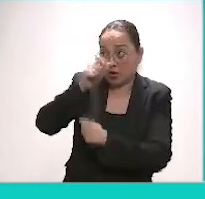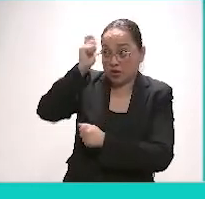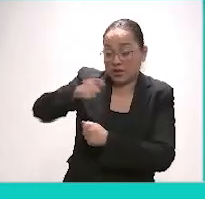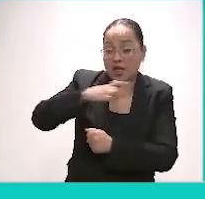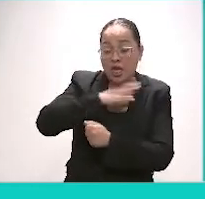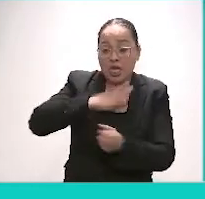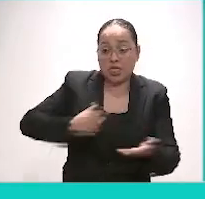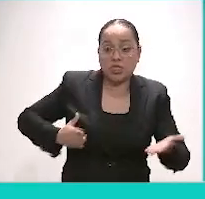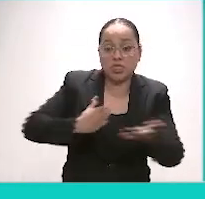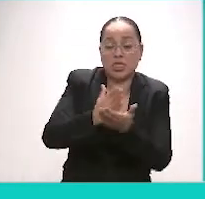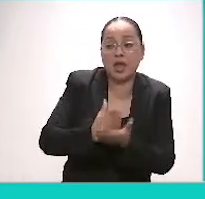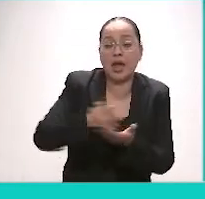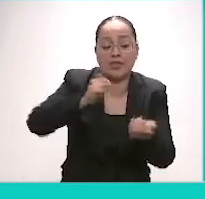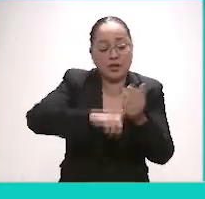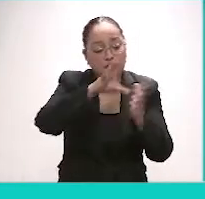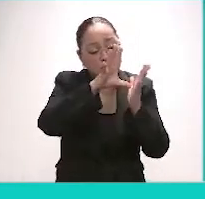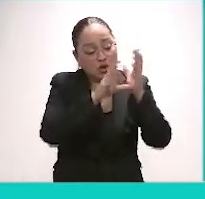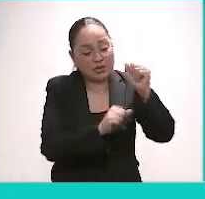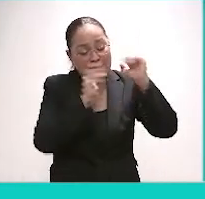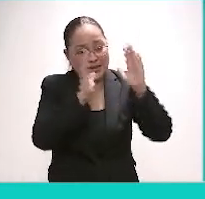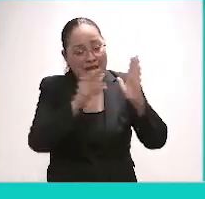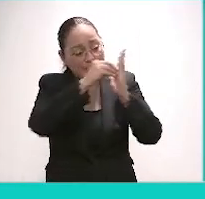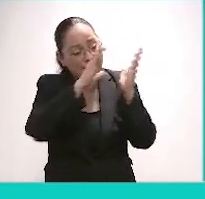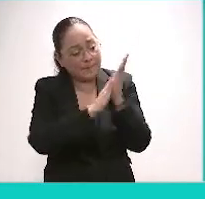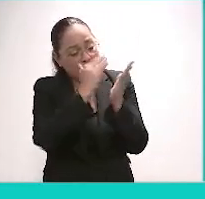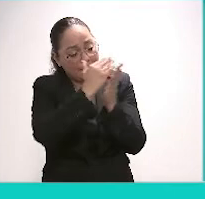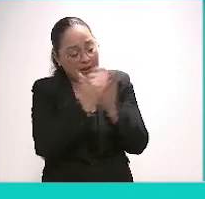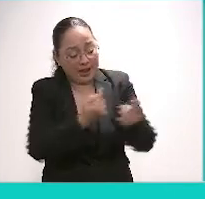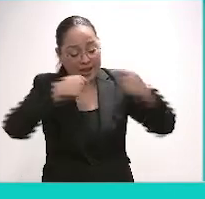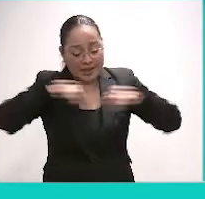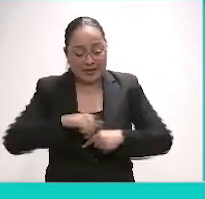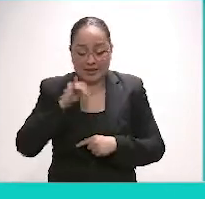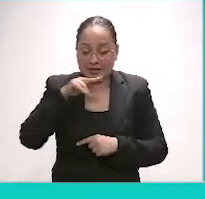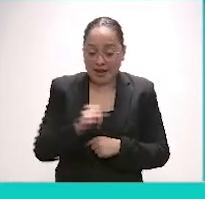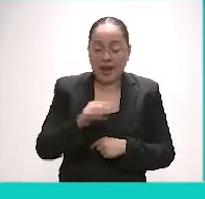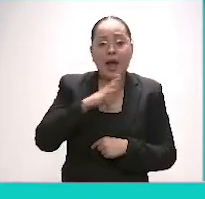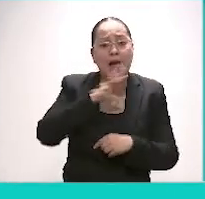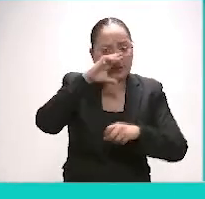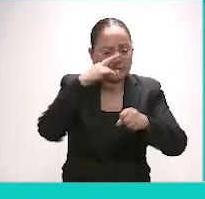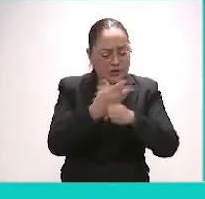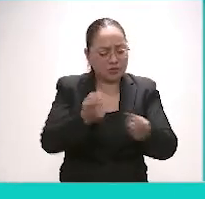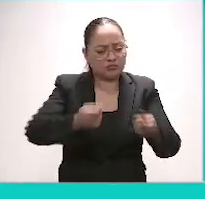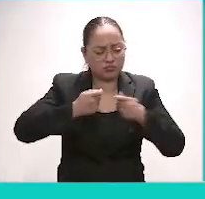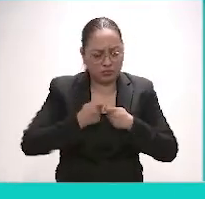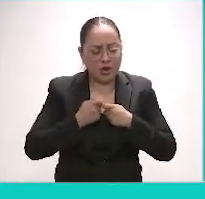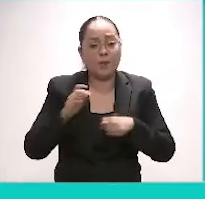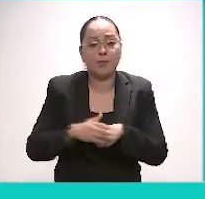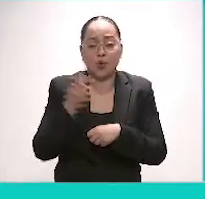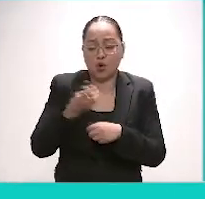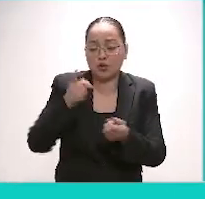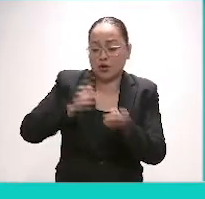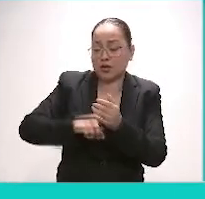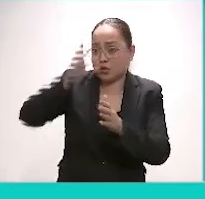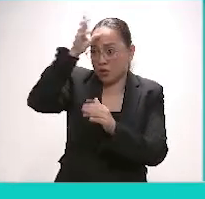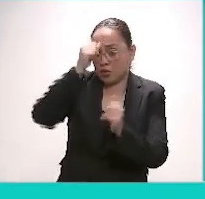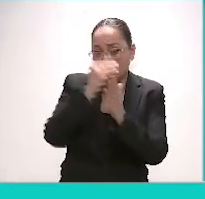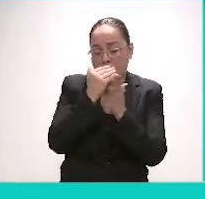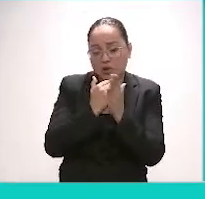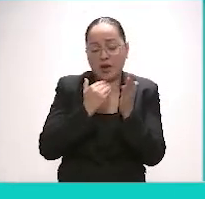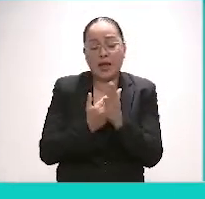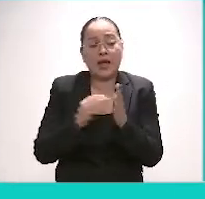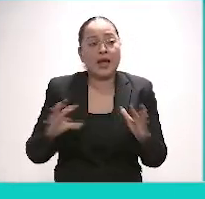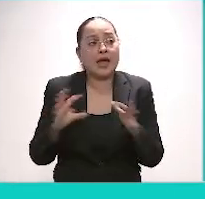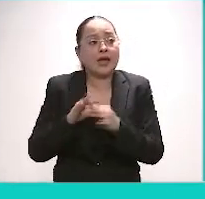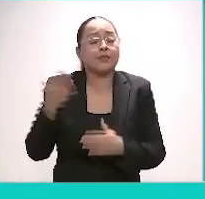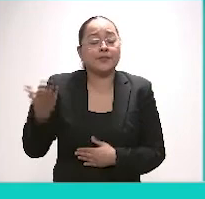que desde la carta magna se otorgan a este órgano garante ello ya que como se comentó en el acuerdo emitido con el acuerdo